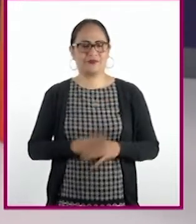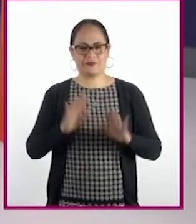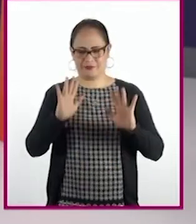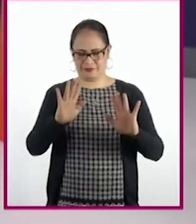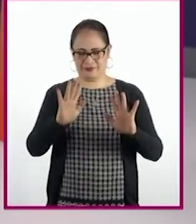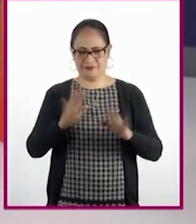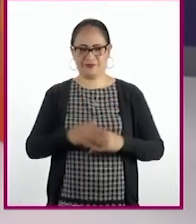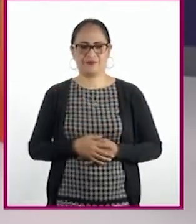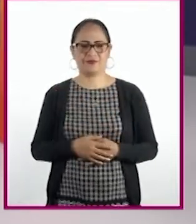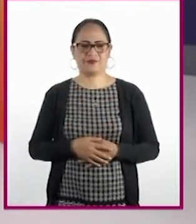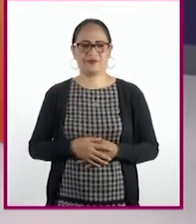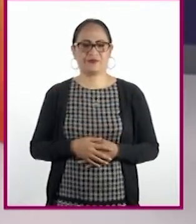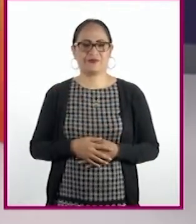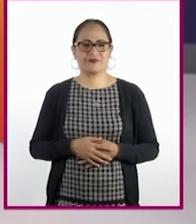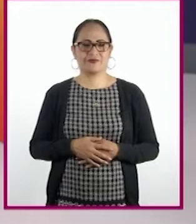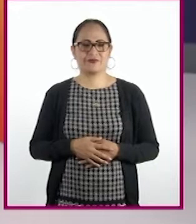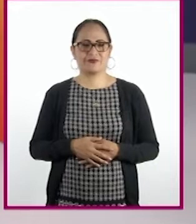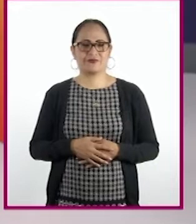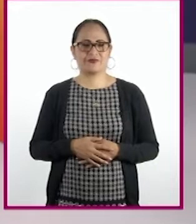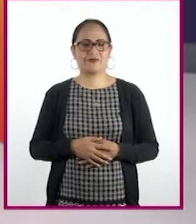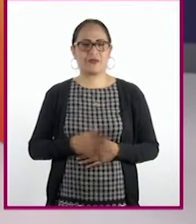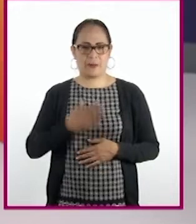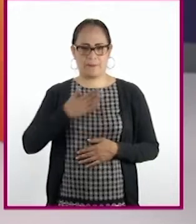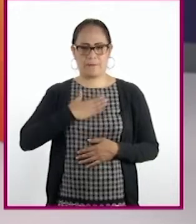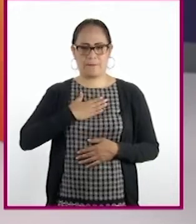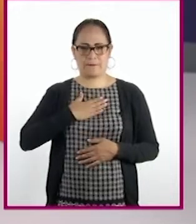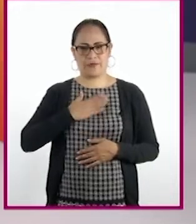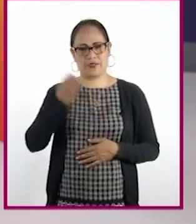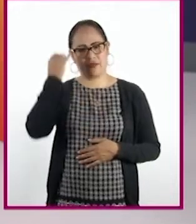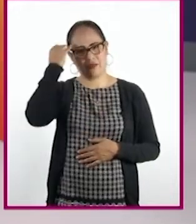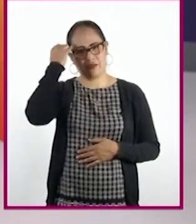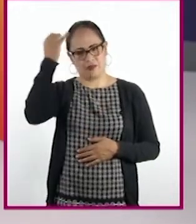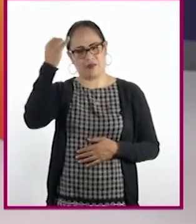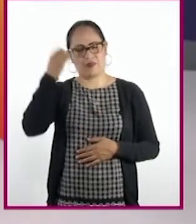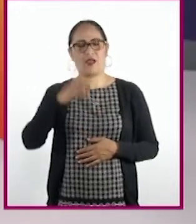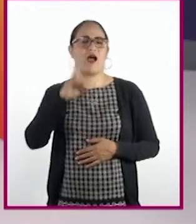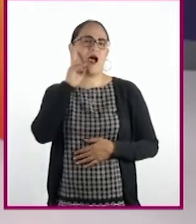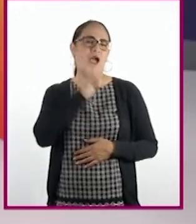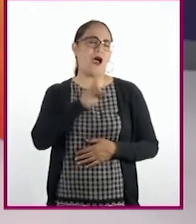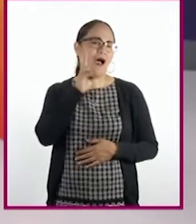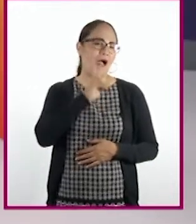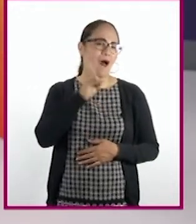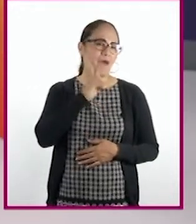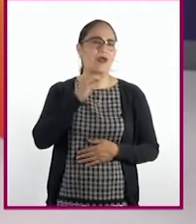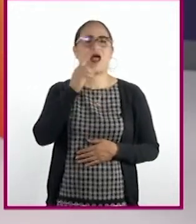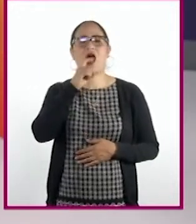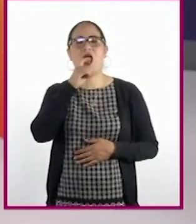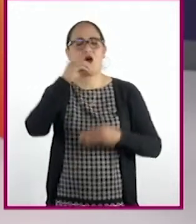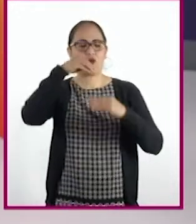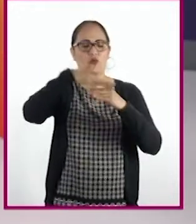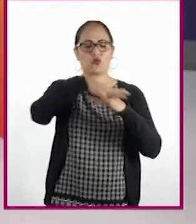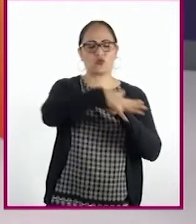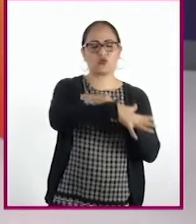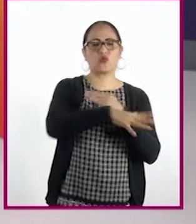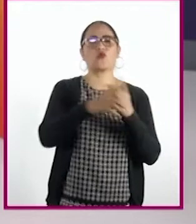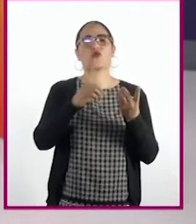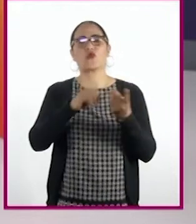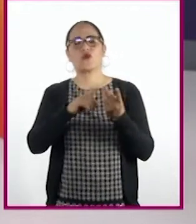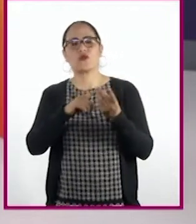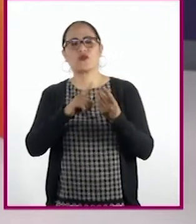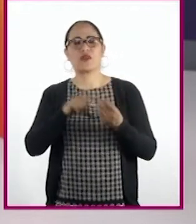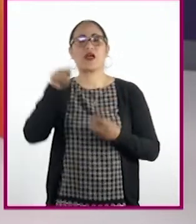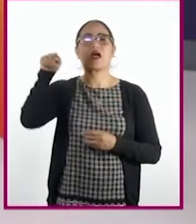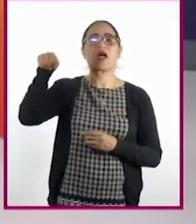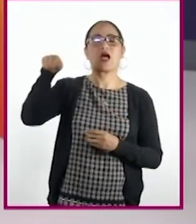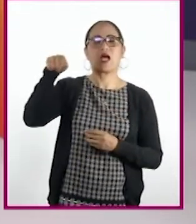por acá. Y tengo una idea mejor, más sencilla para comprobarlo. Por allá vi una